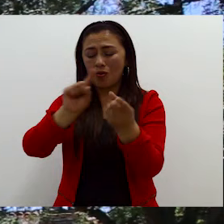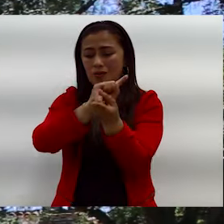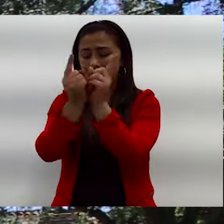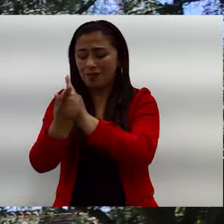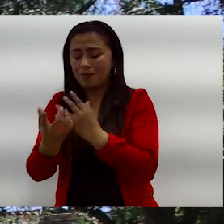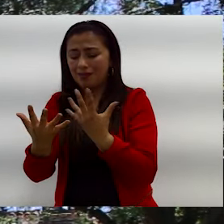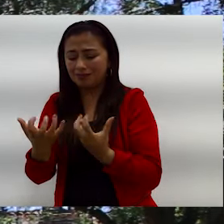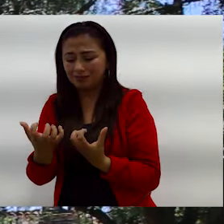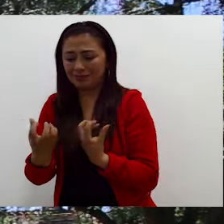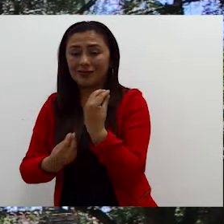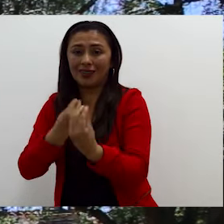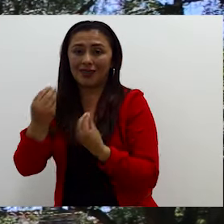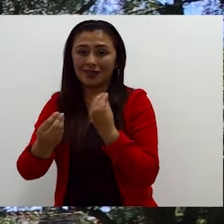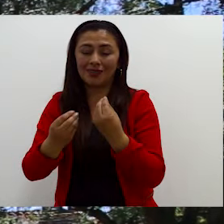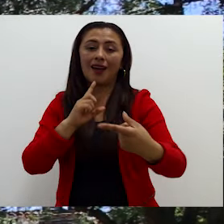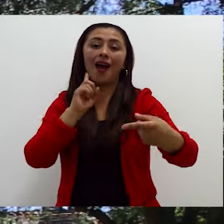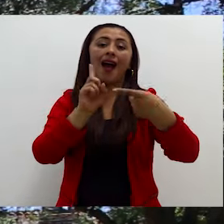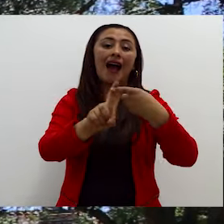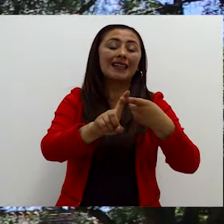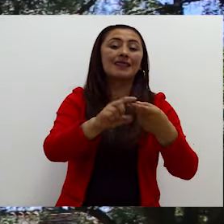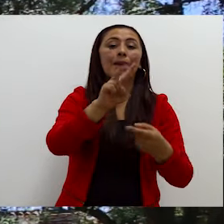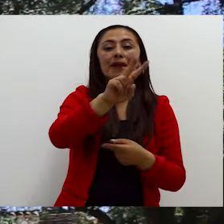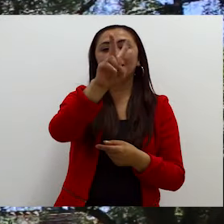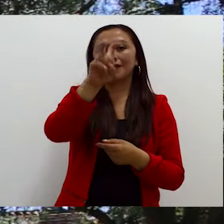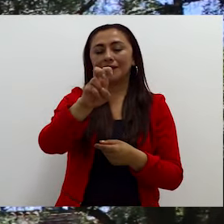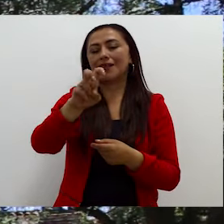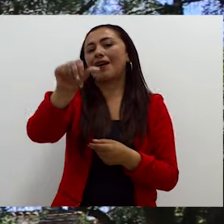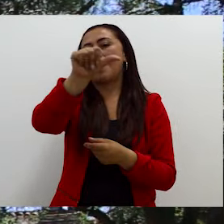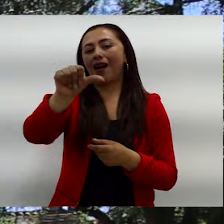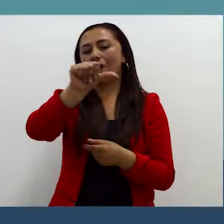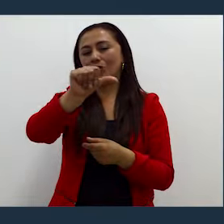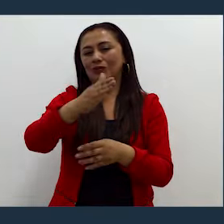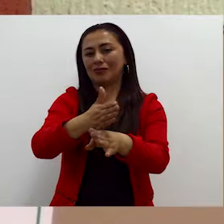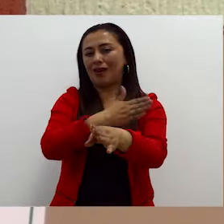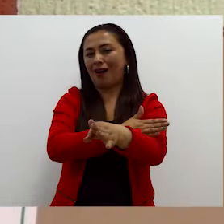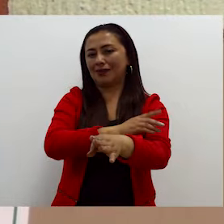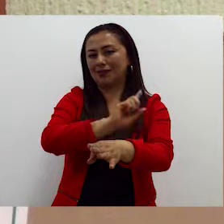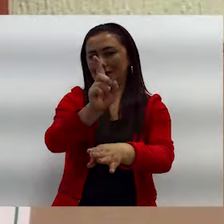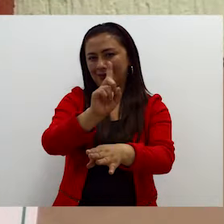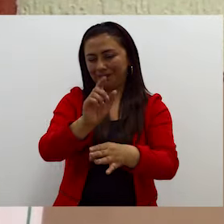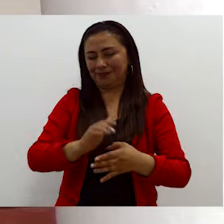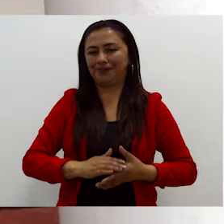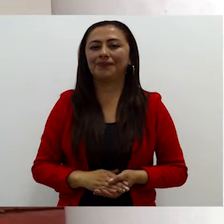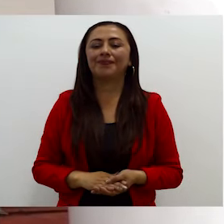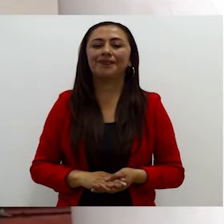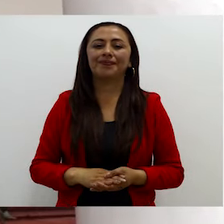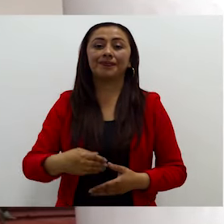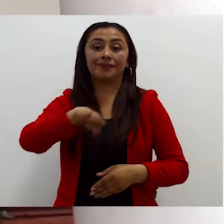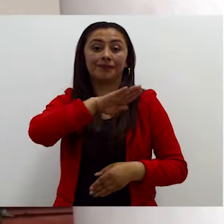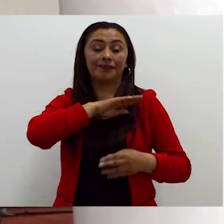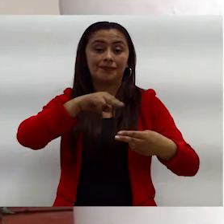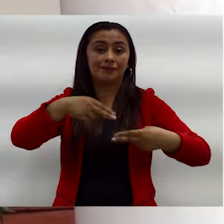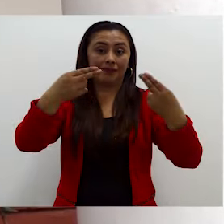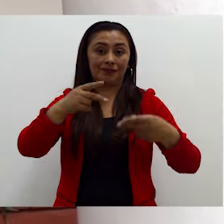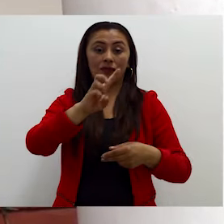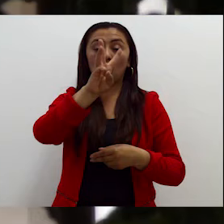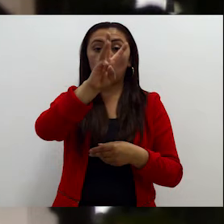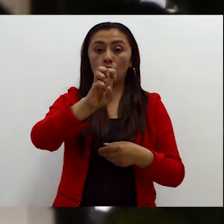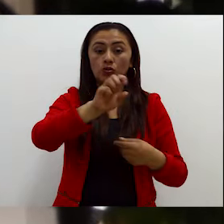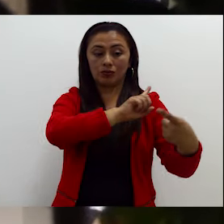puesto de votación, puede hacerlo hasta el 27 de agosto. Aquí toda la información. La Alcaldía de Tunja dio a conocer que del 8